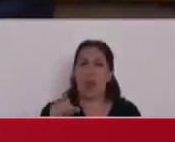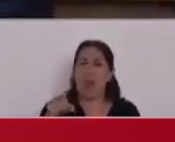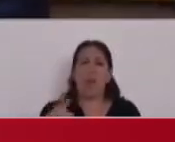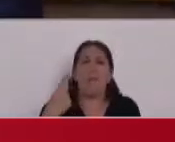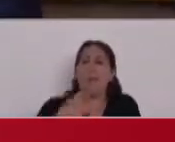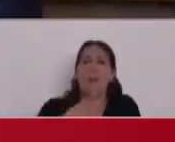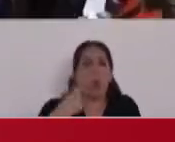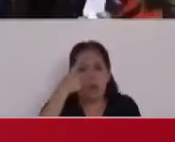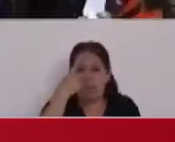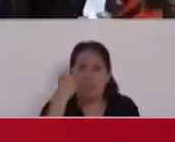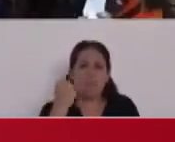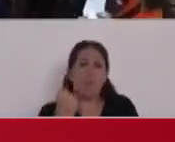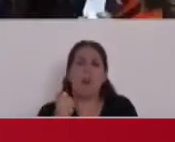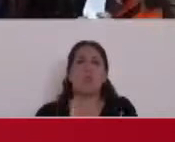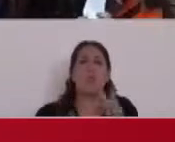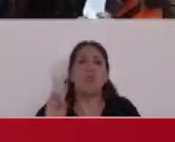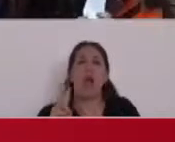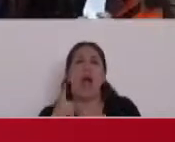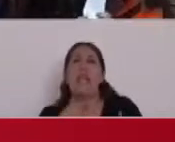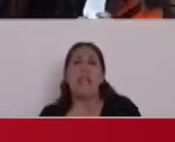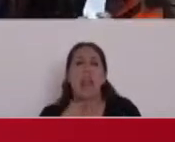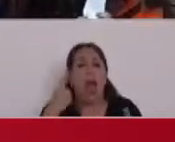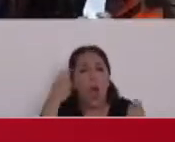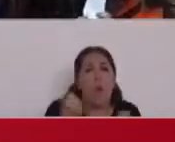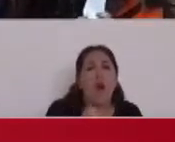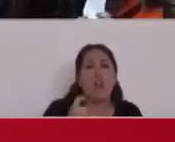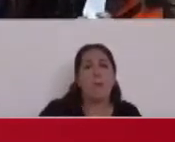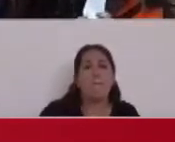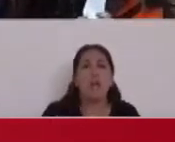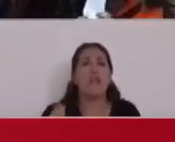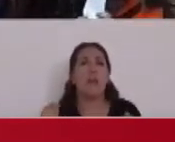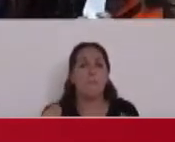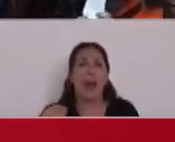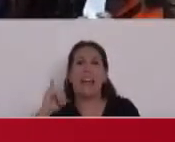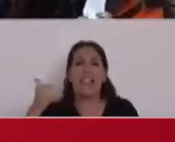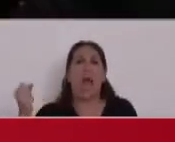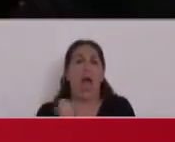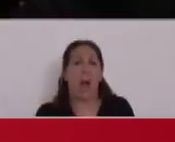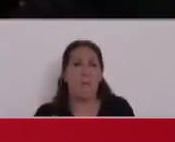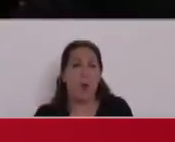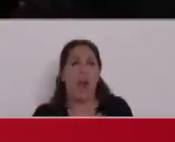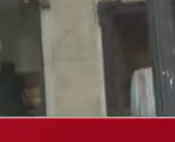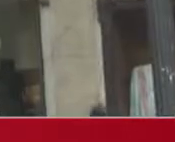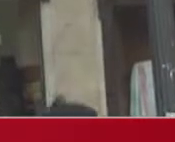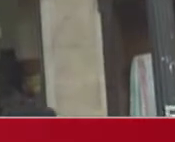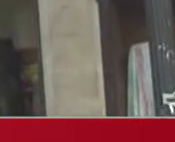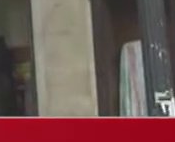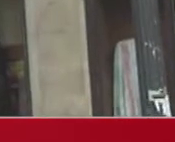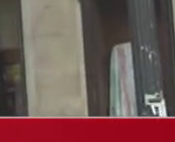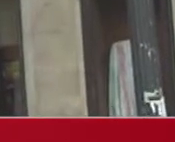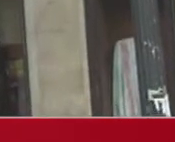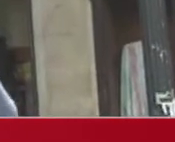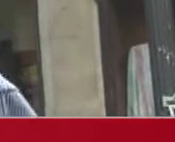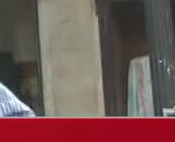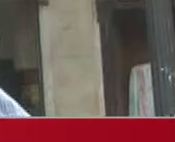está y muchos actores sociales ya no soportan más este nivel de pérdida de salario, de poder adquisitivo y